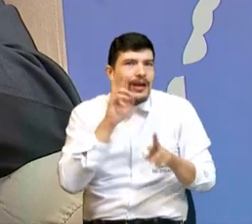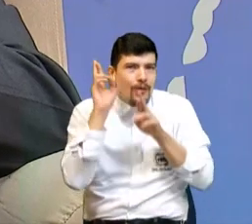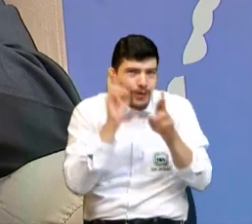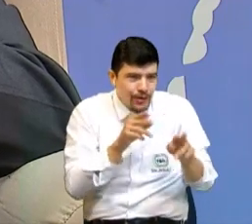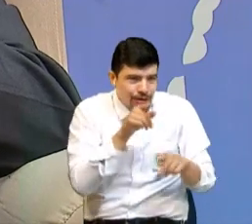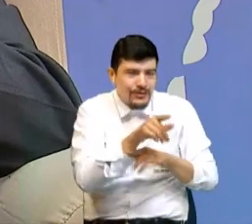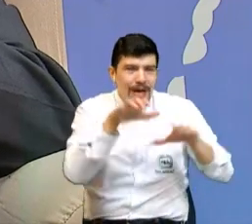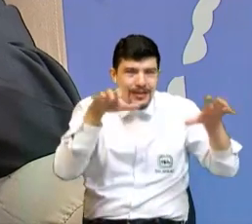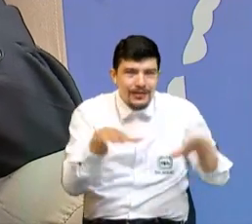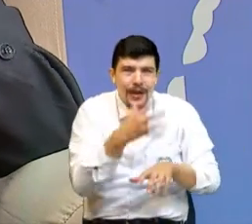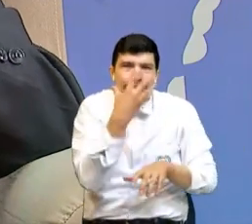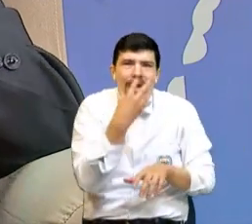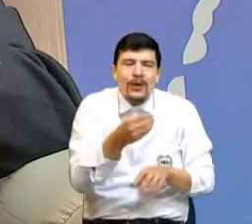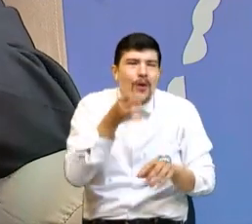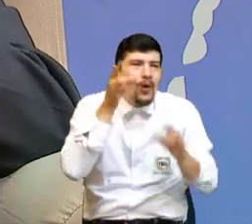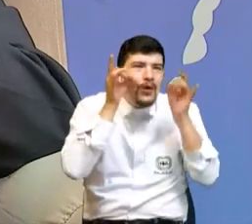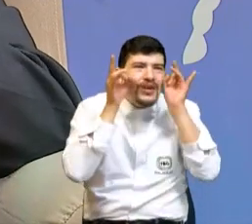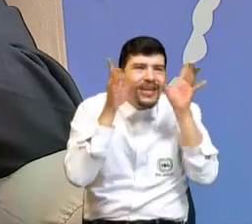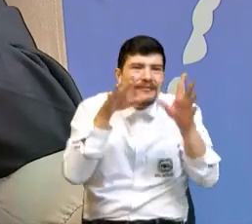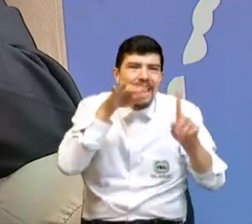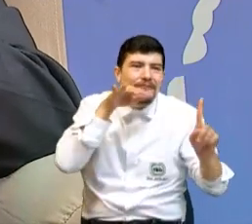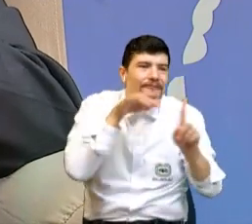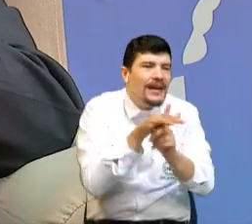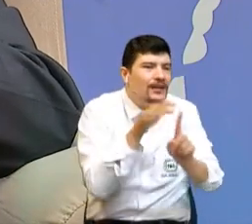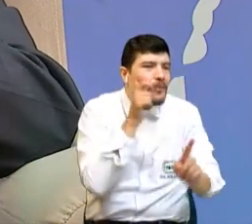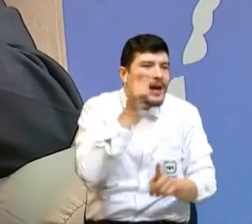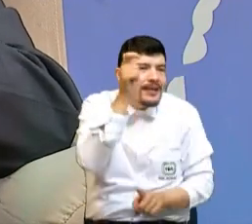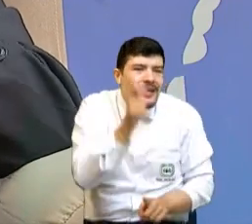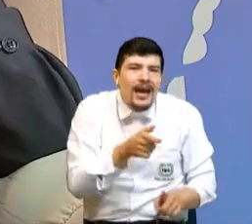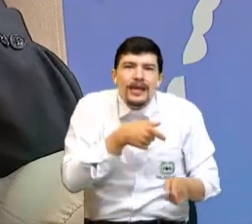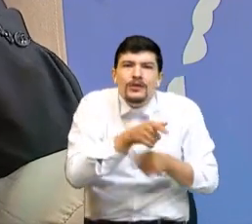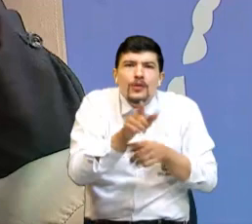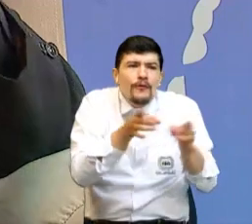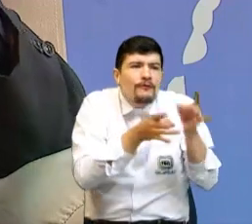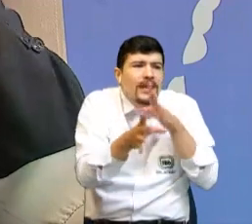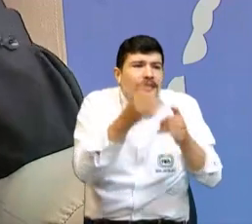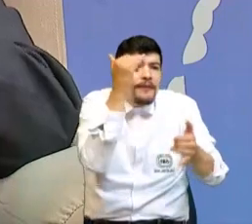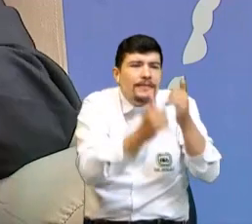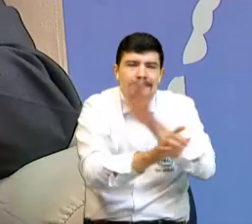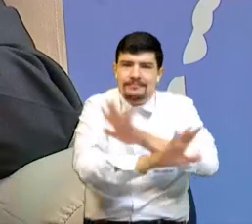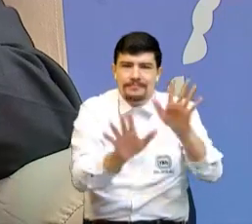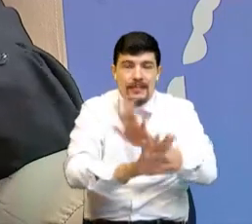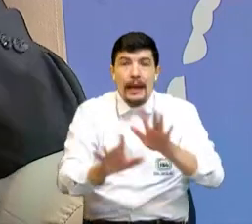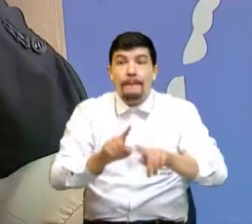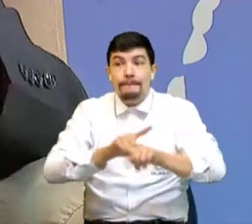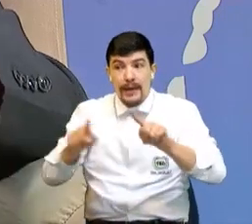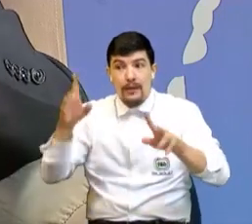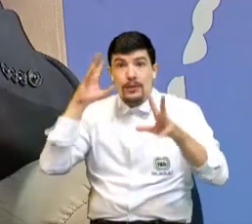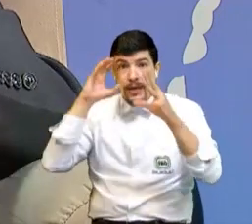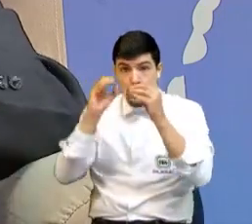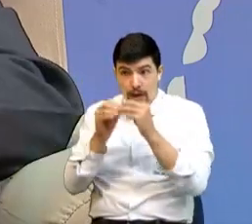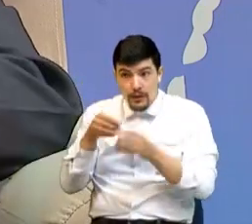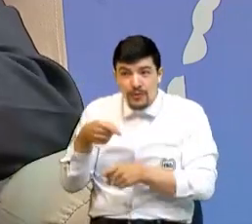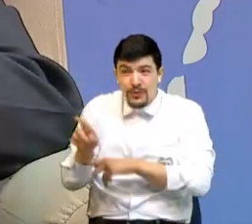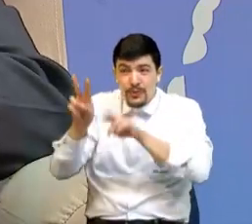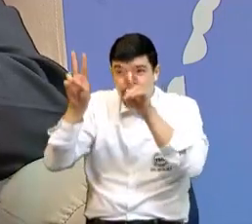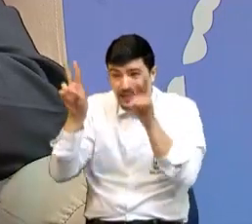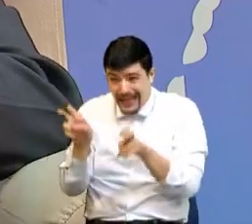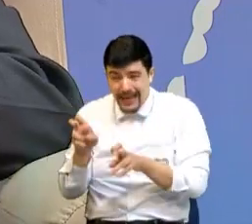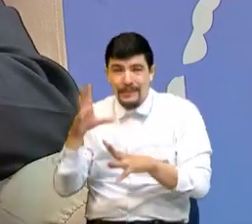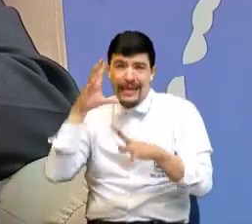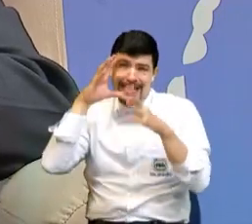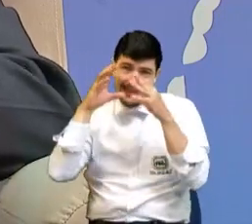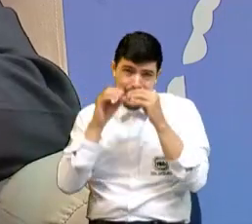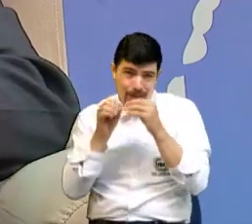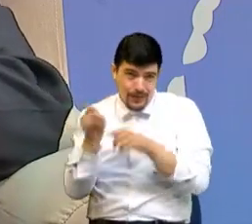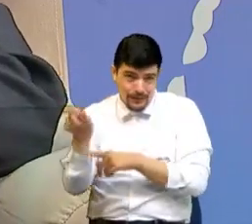lesa humanidad, que son delitos por su esencia imprescriptibles. Pero de acuerdo a la temática y conforme